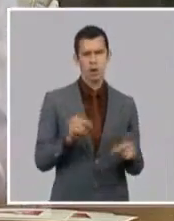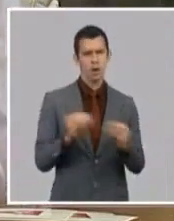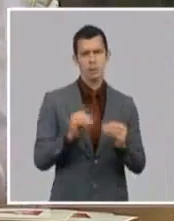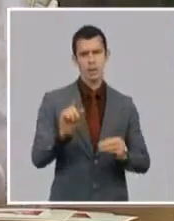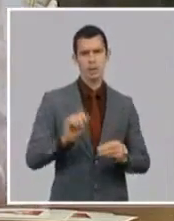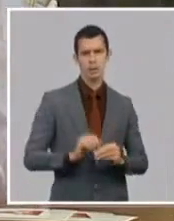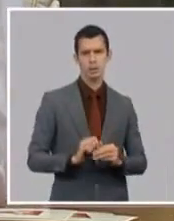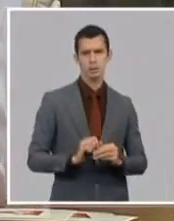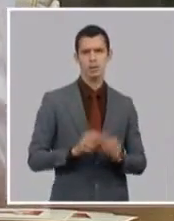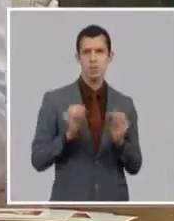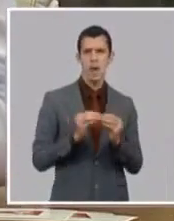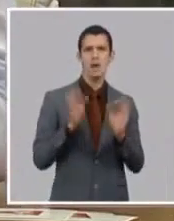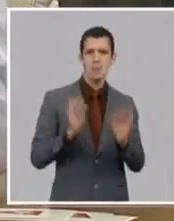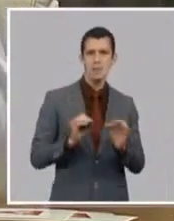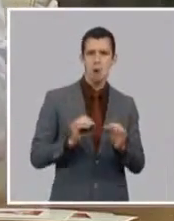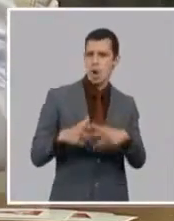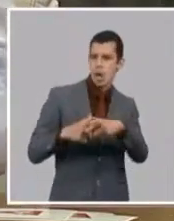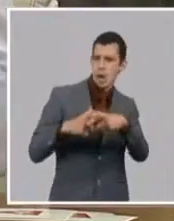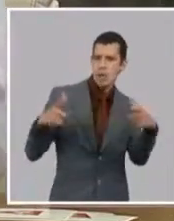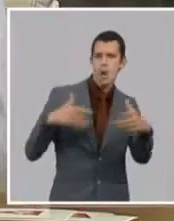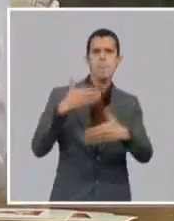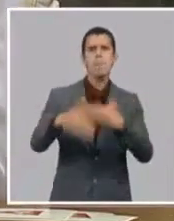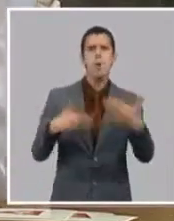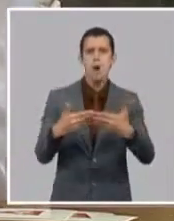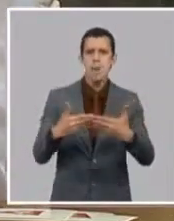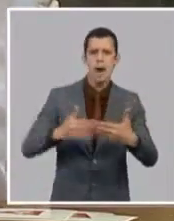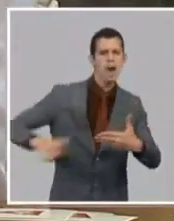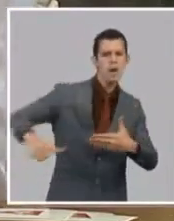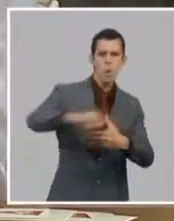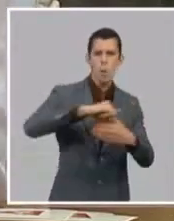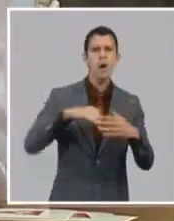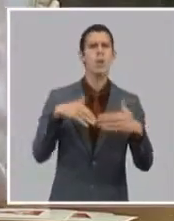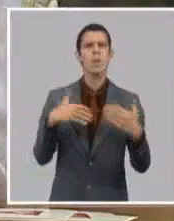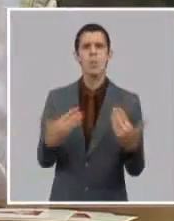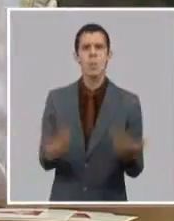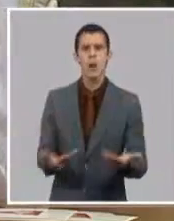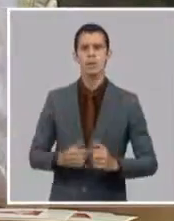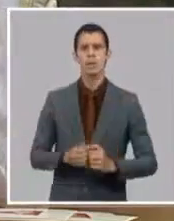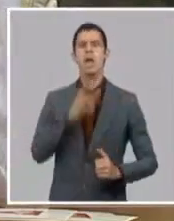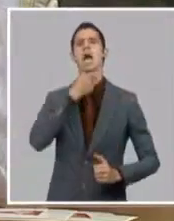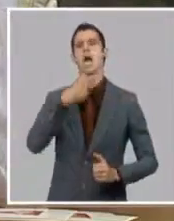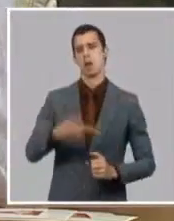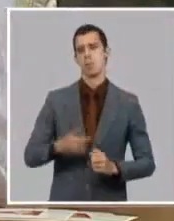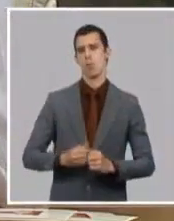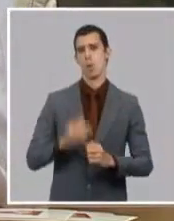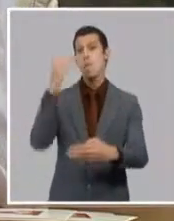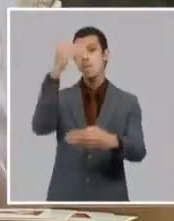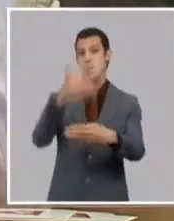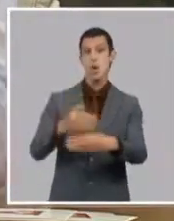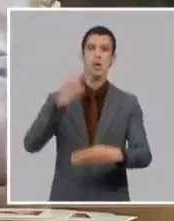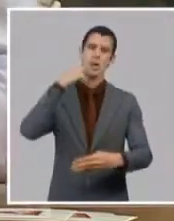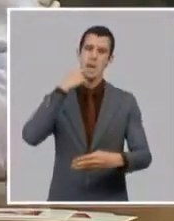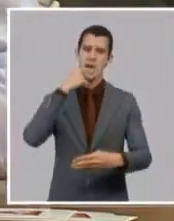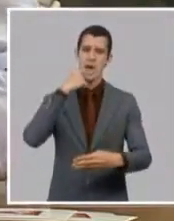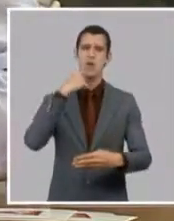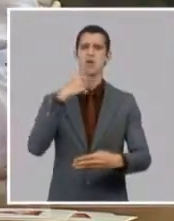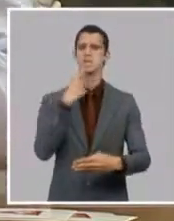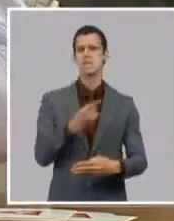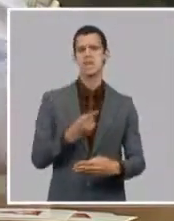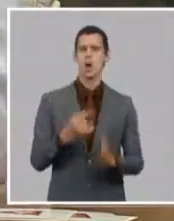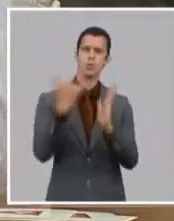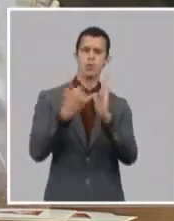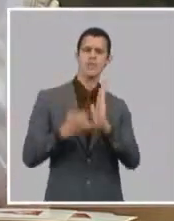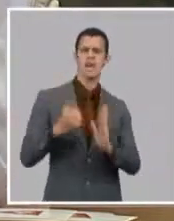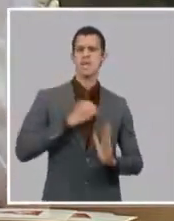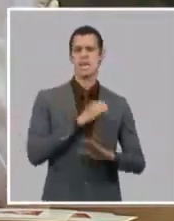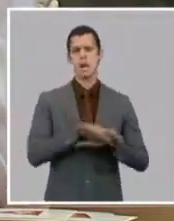nos bloquean? ¿Por qué no nos dejan hacer las cosas como nosotros creemos? Déjenos demostrarnos a nosotros sin bloqueo, en igualdad de condiciones,